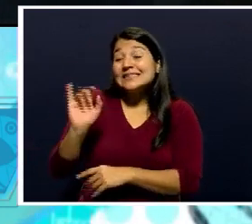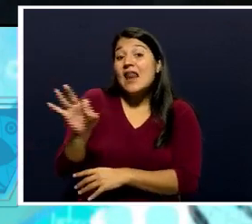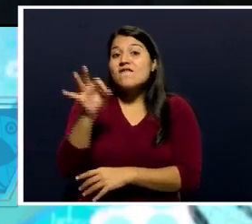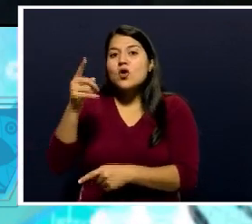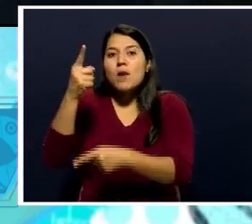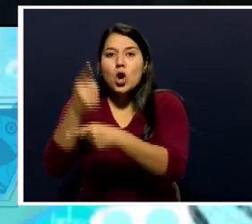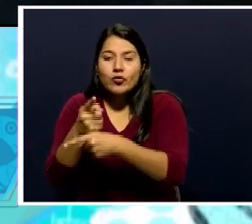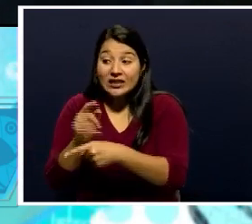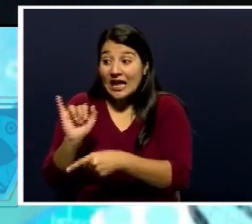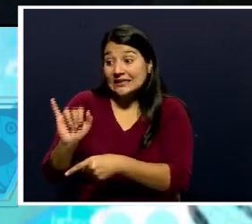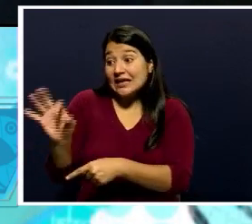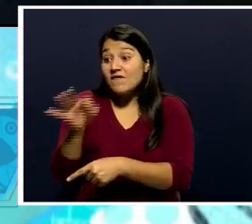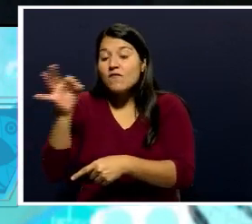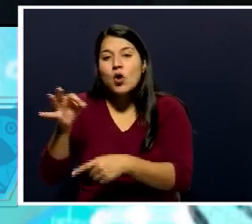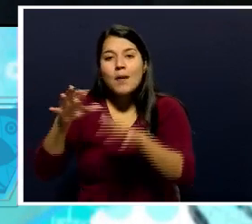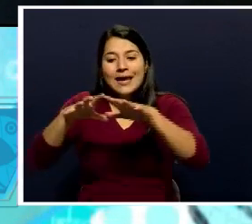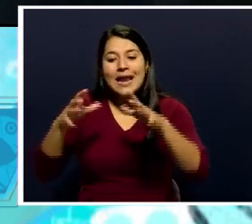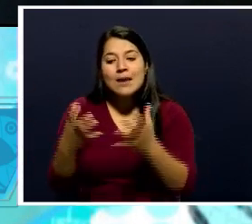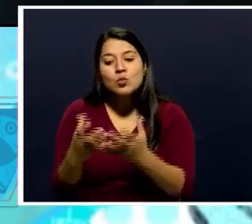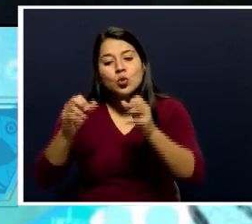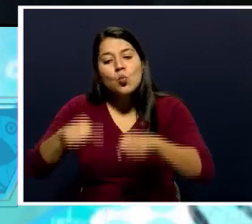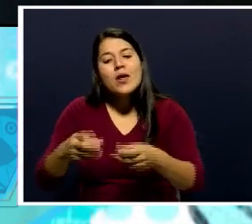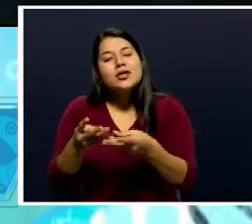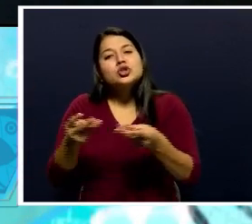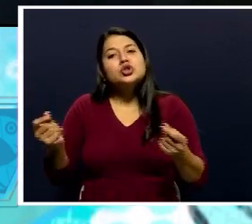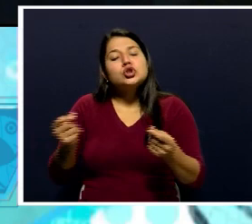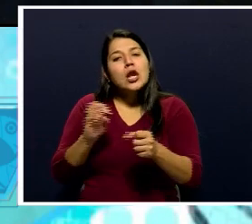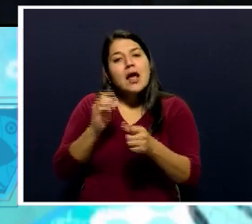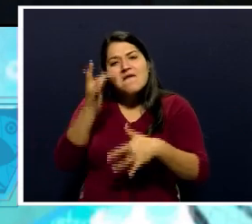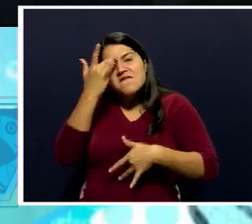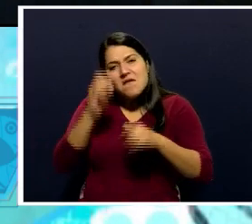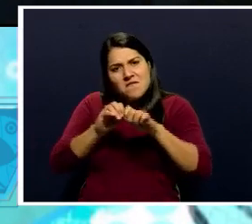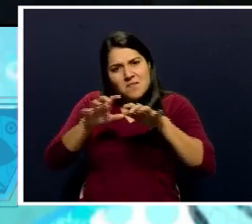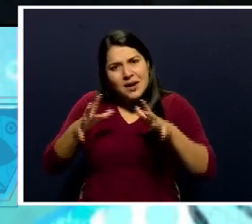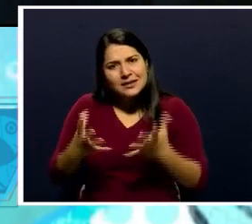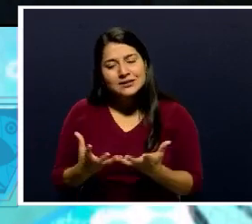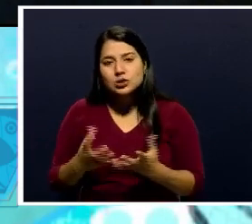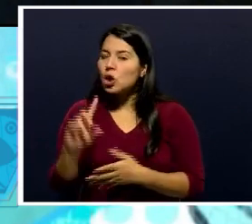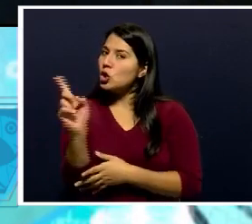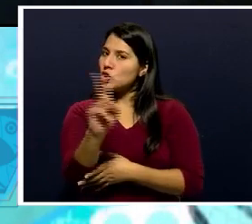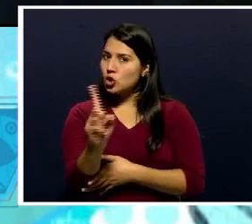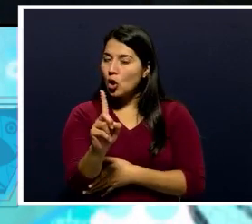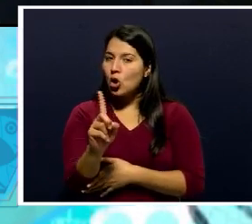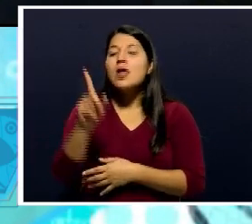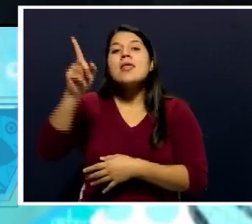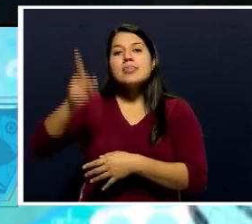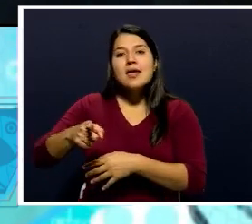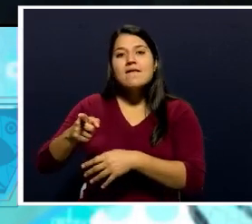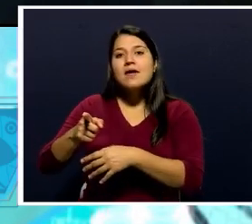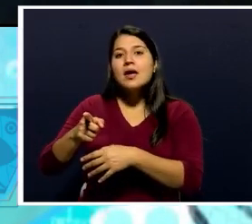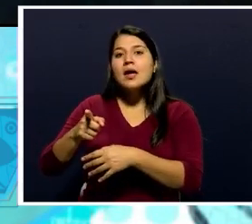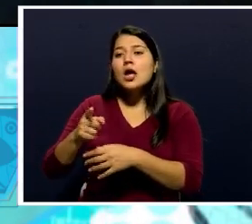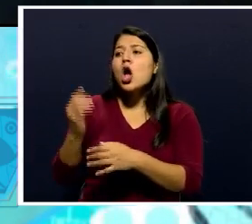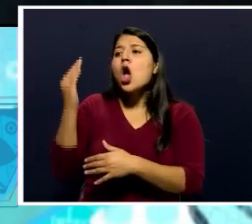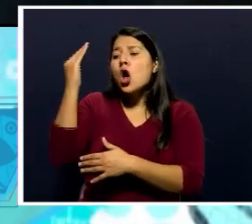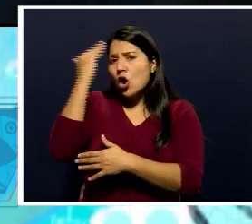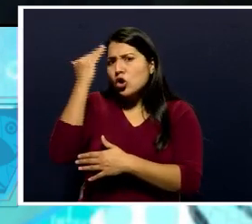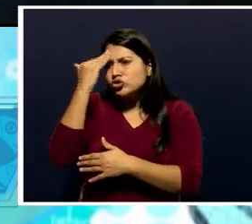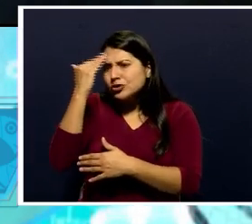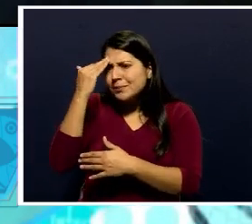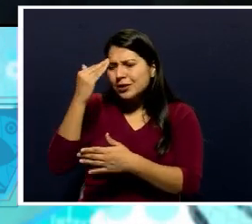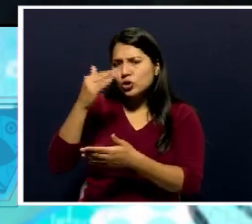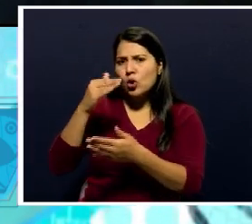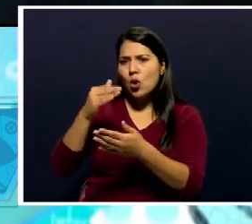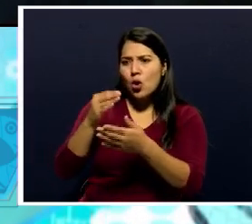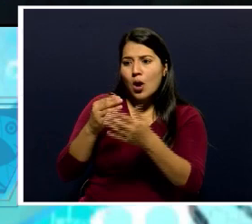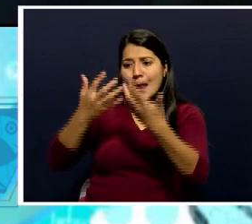va a permitir al mundo salir de una pandemia como esta. Tiene que haber reconocimiento a la industria farmacéutica, tiene que haber reconocimiento a los centros de